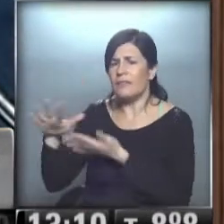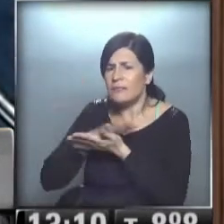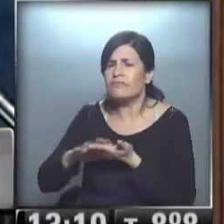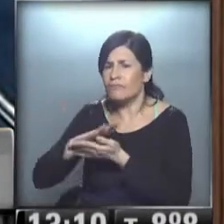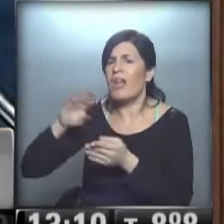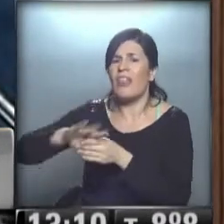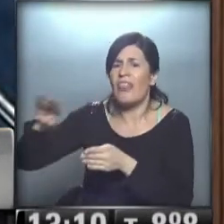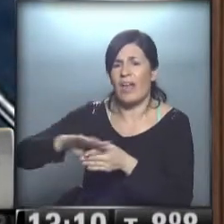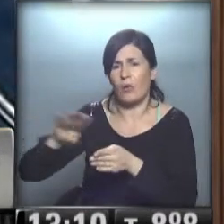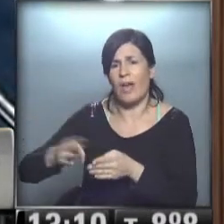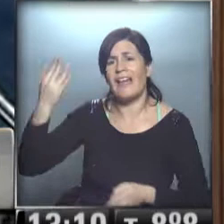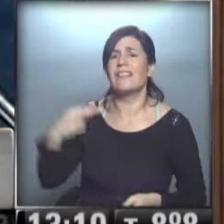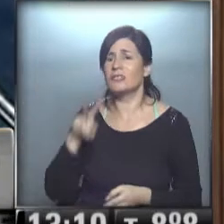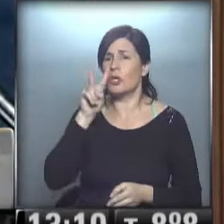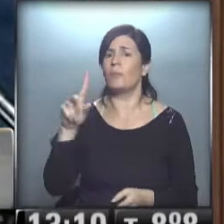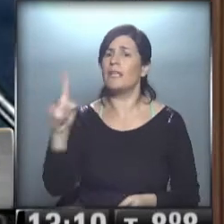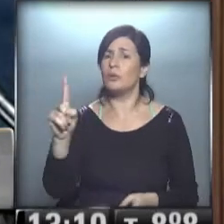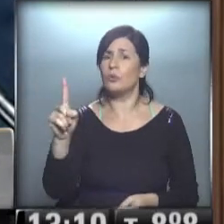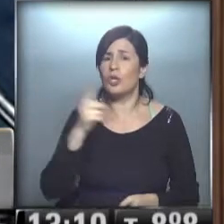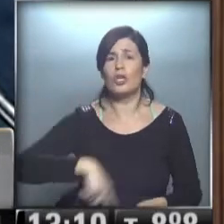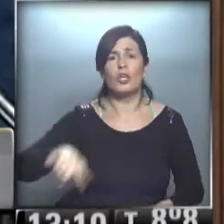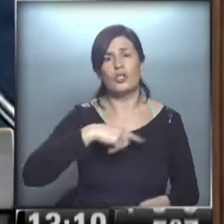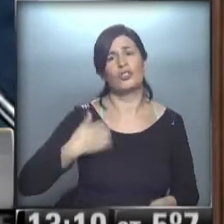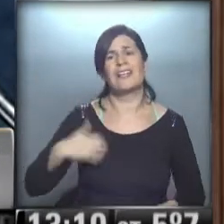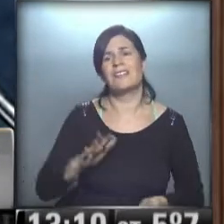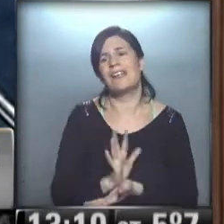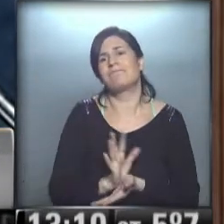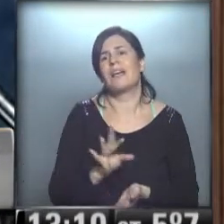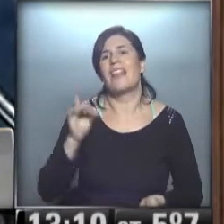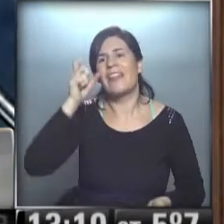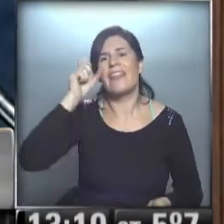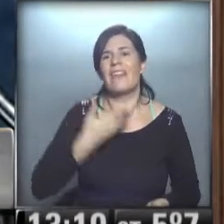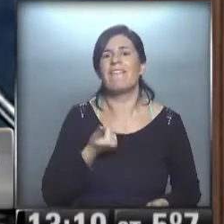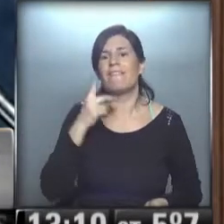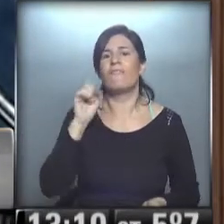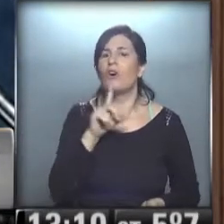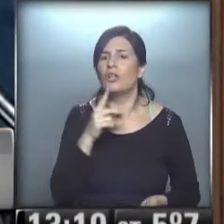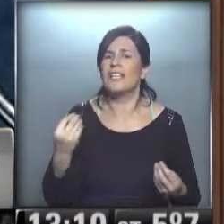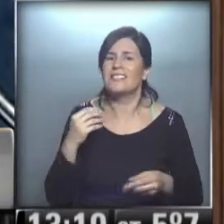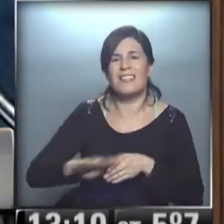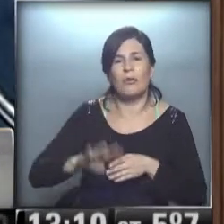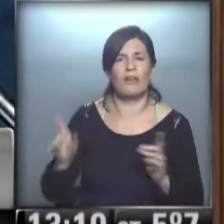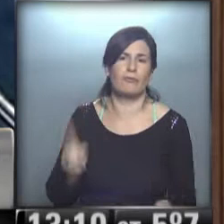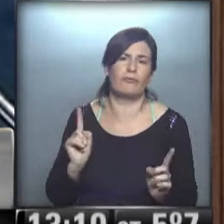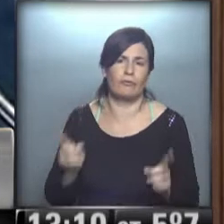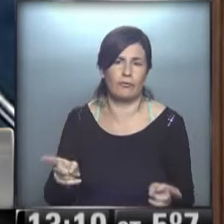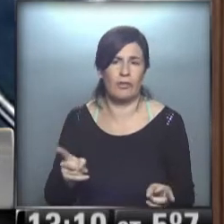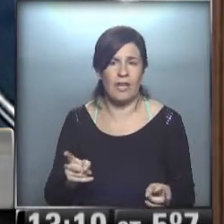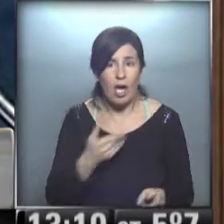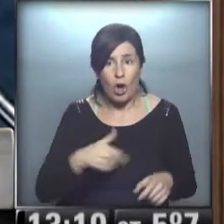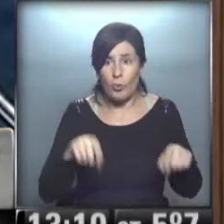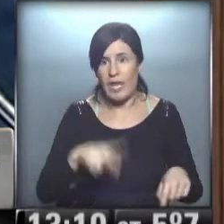default declarado en el año 2001, default no declarado por este gobierno, deuda no contraída por este gobierno.